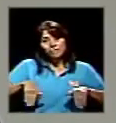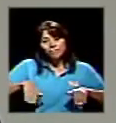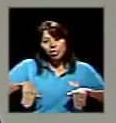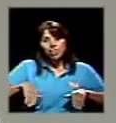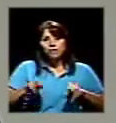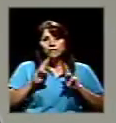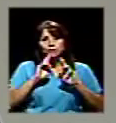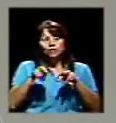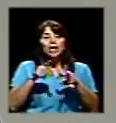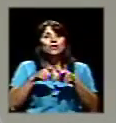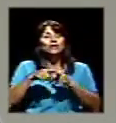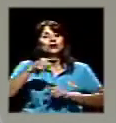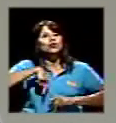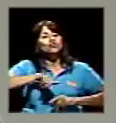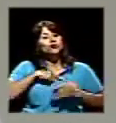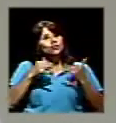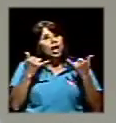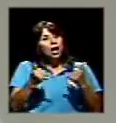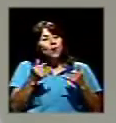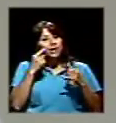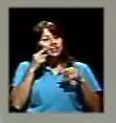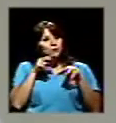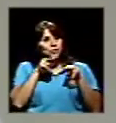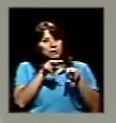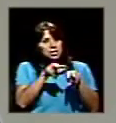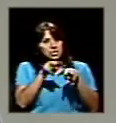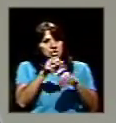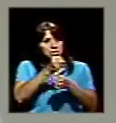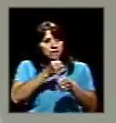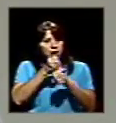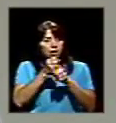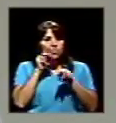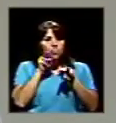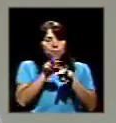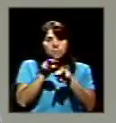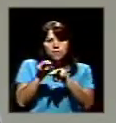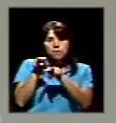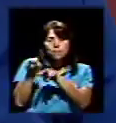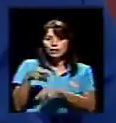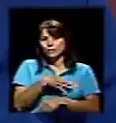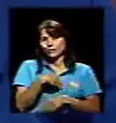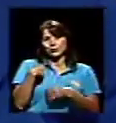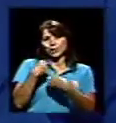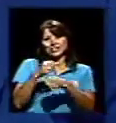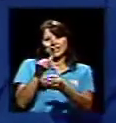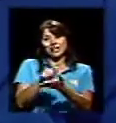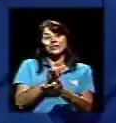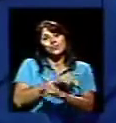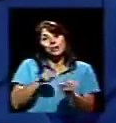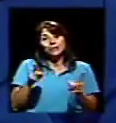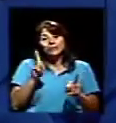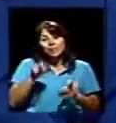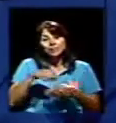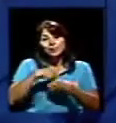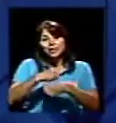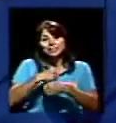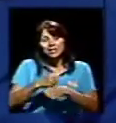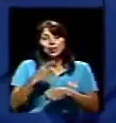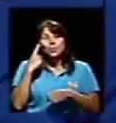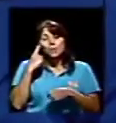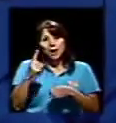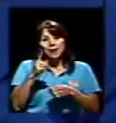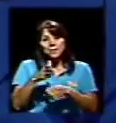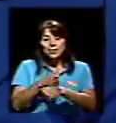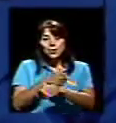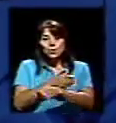intervención que no nos gusta estarlas haciendo, pero es como la última medicina, es como un trago amargo que tenemos que tomar para mejorar